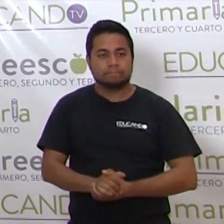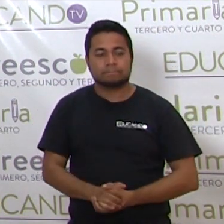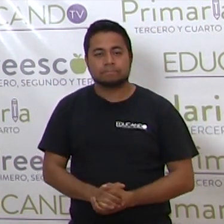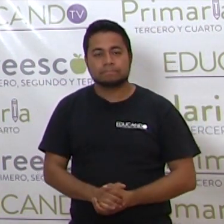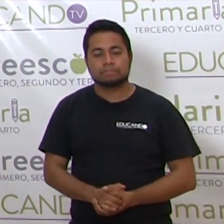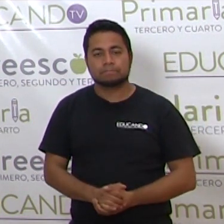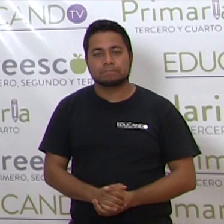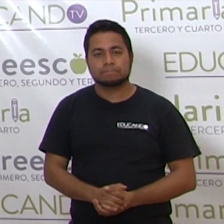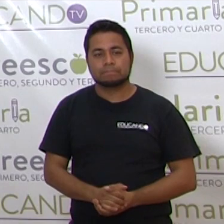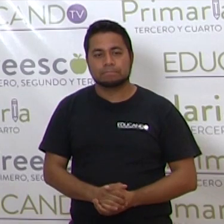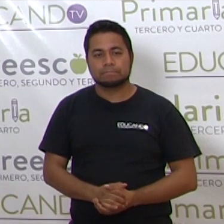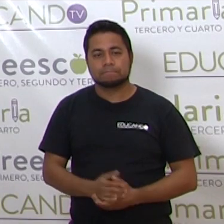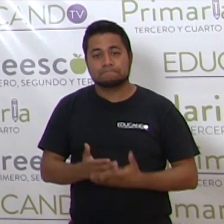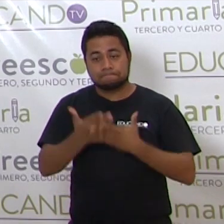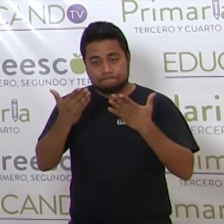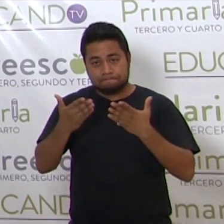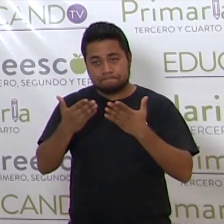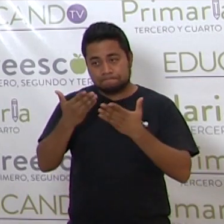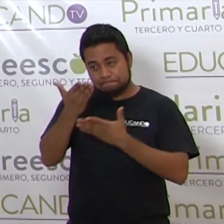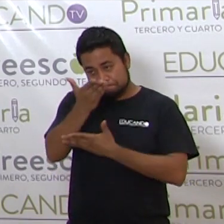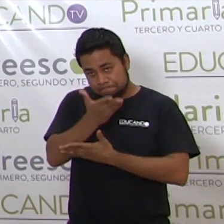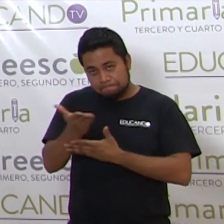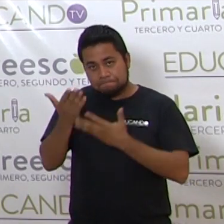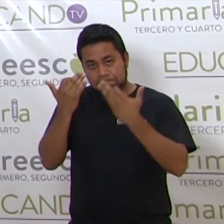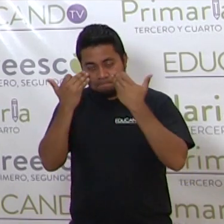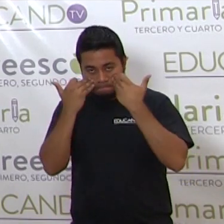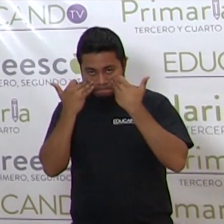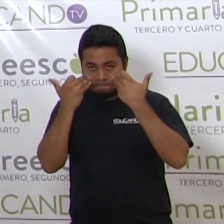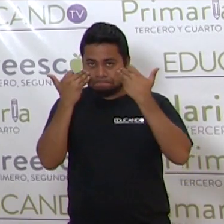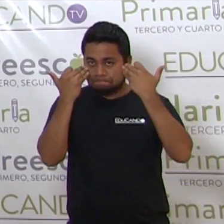ustedes vayan observando también